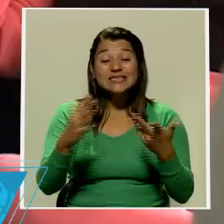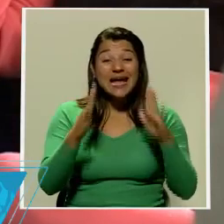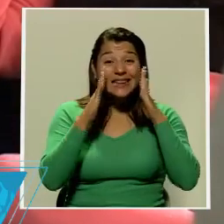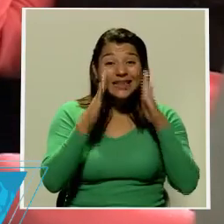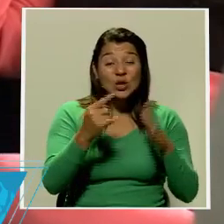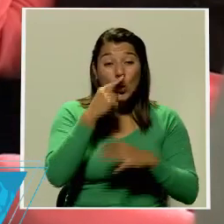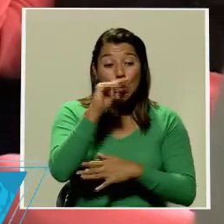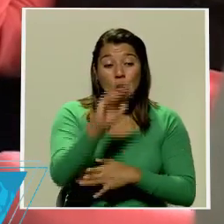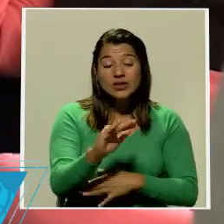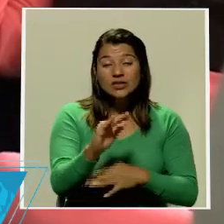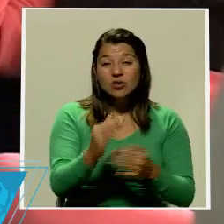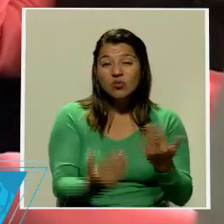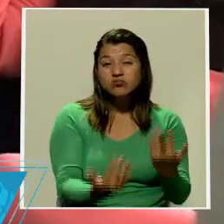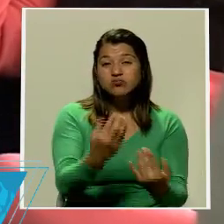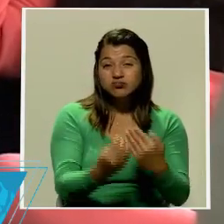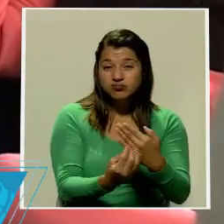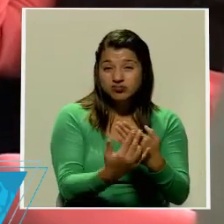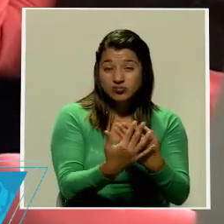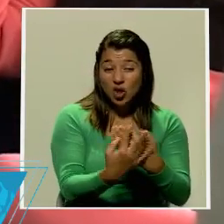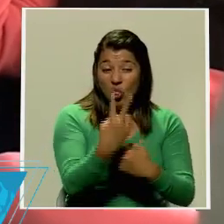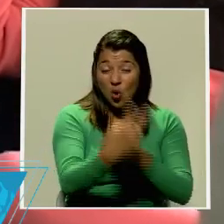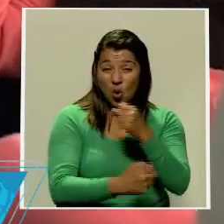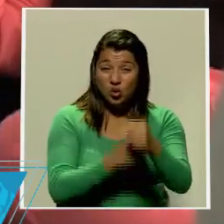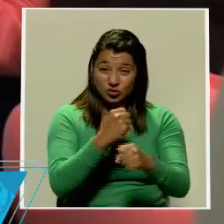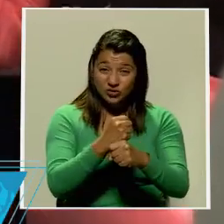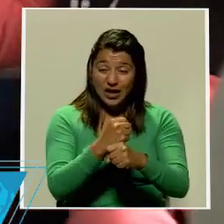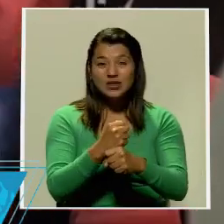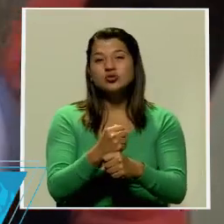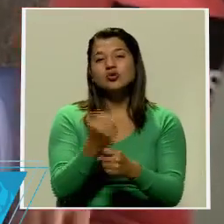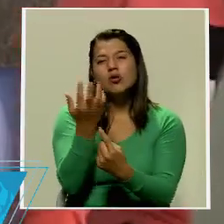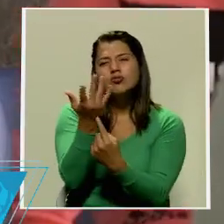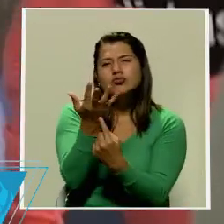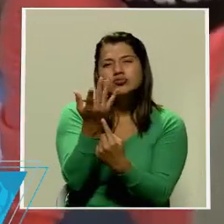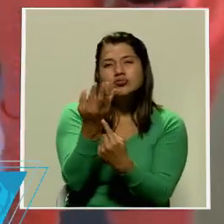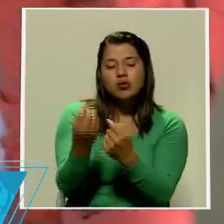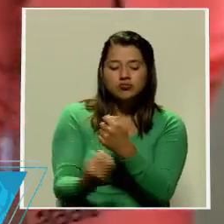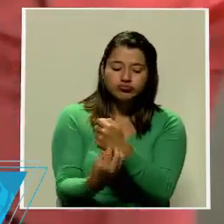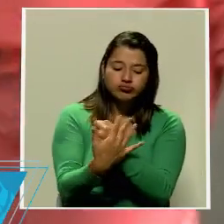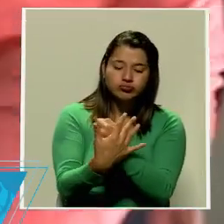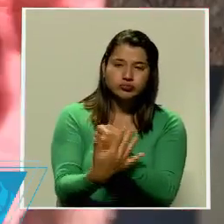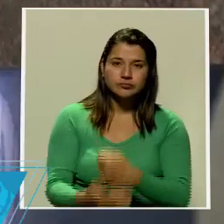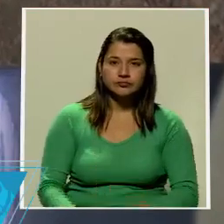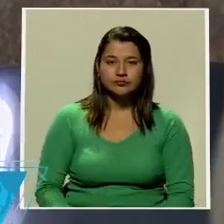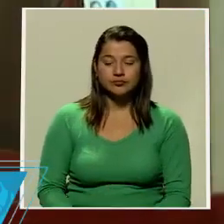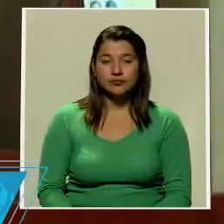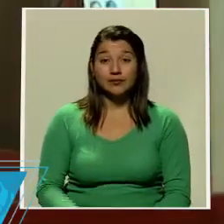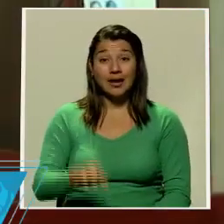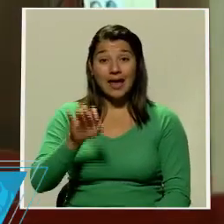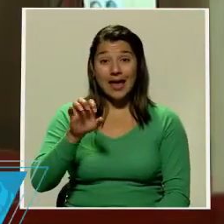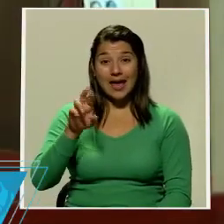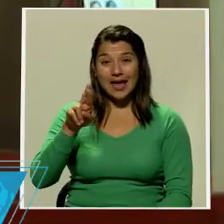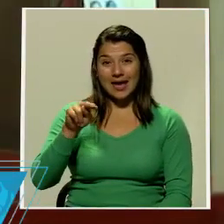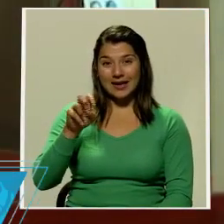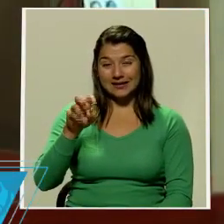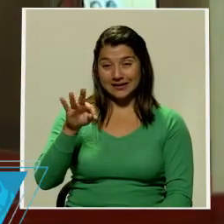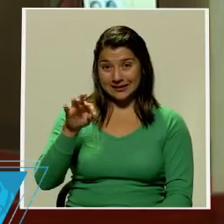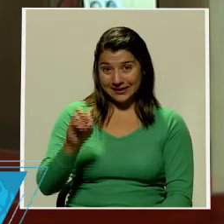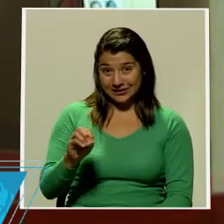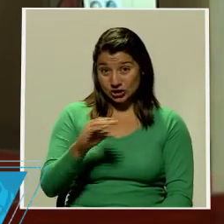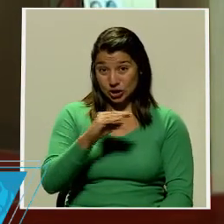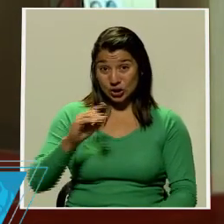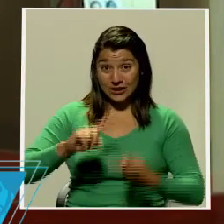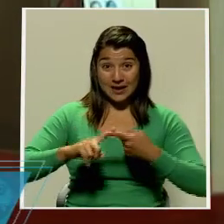de un paciente de 2 años con una quemadura leve por una luz de bengala. Don Ernesto y amigos televidentes, esa es